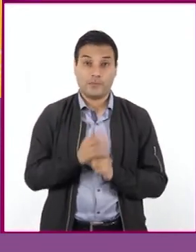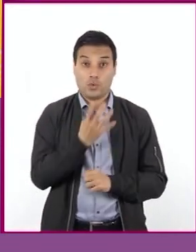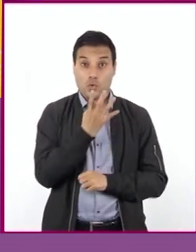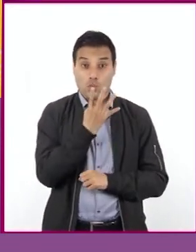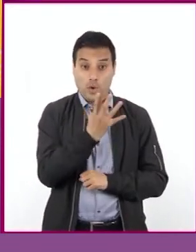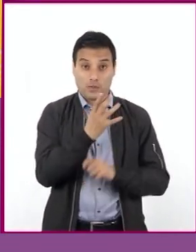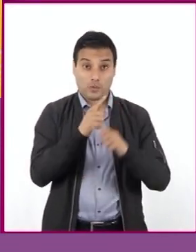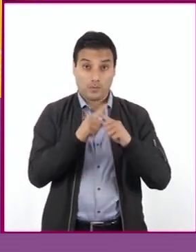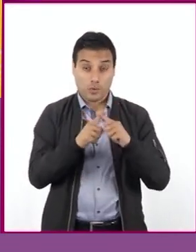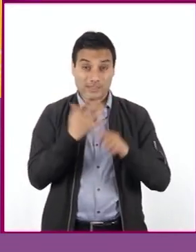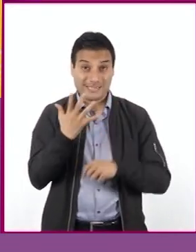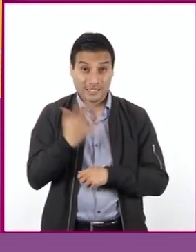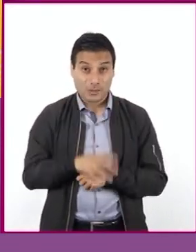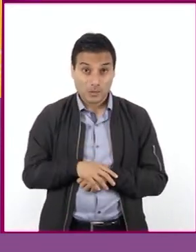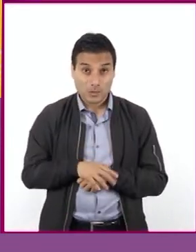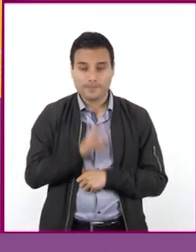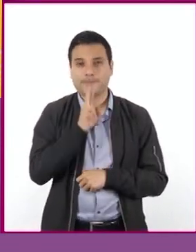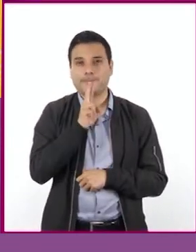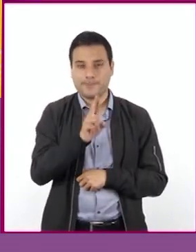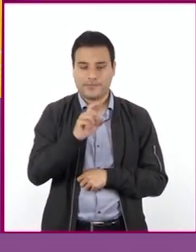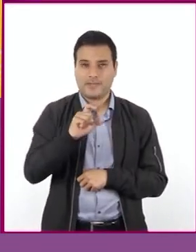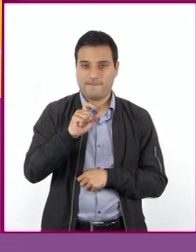por 5 es igual a 20.